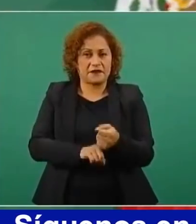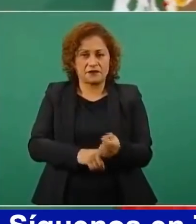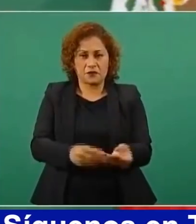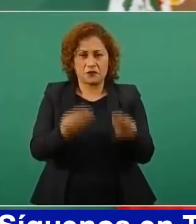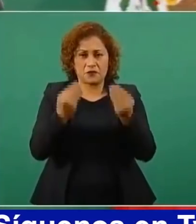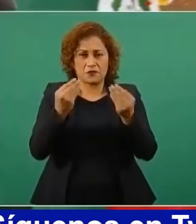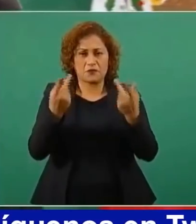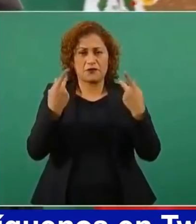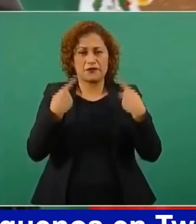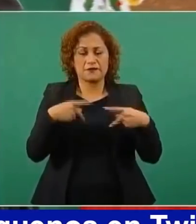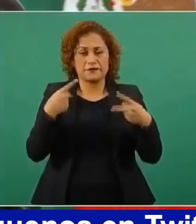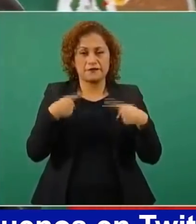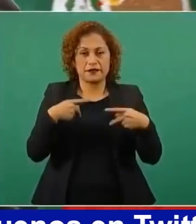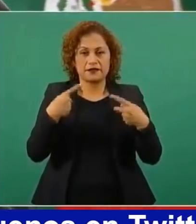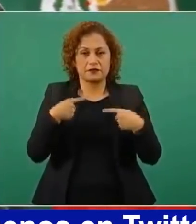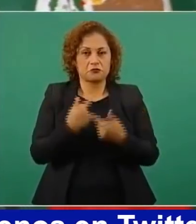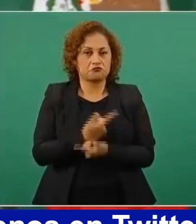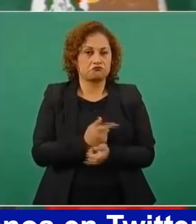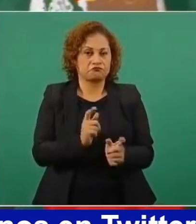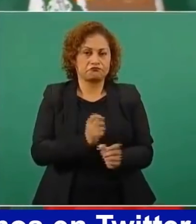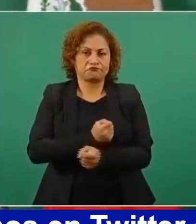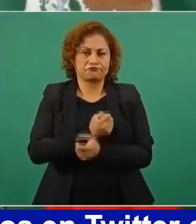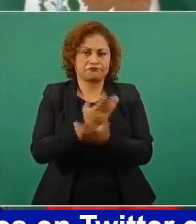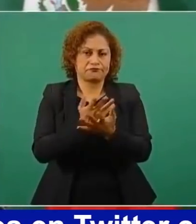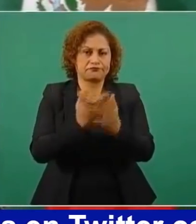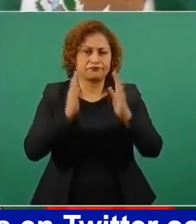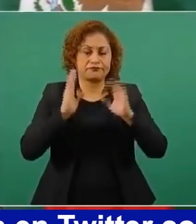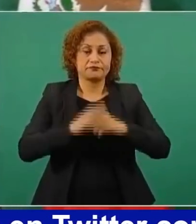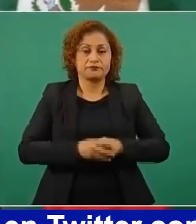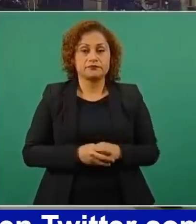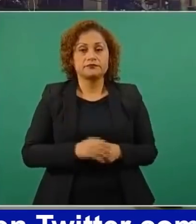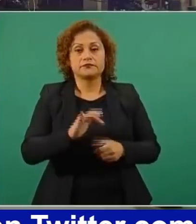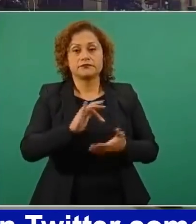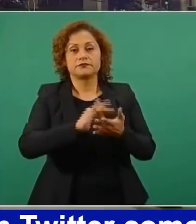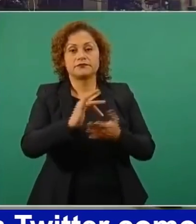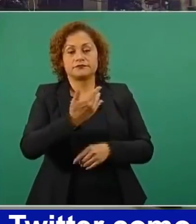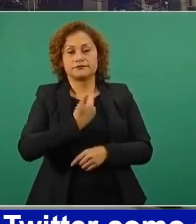que tienen libertad. Gracias, presidente. Por último, nada más quisiera